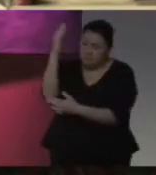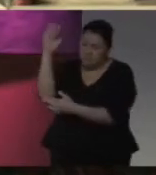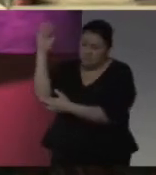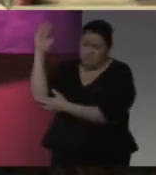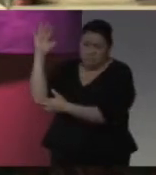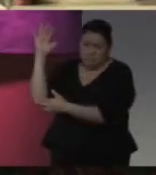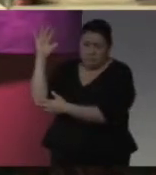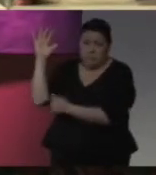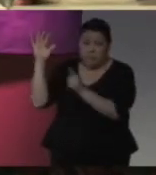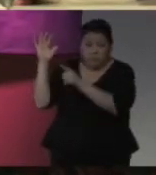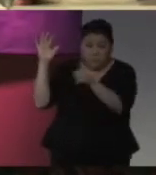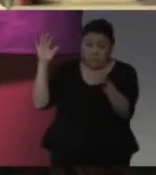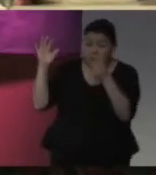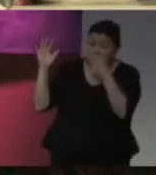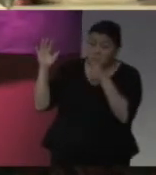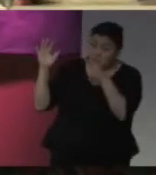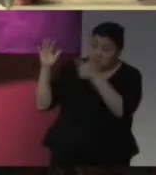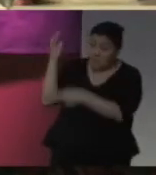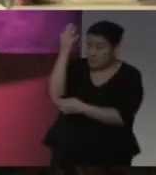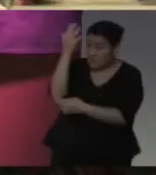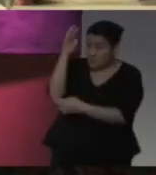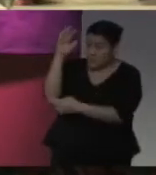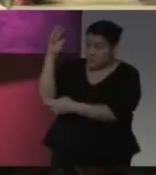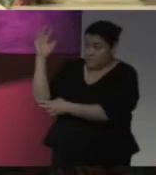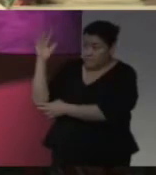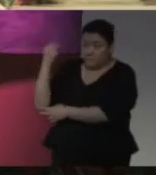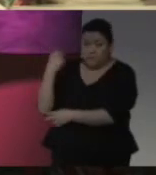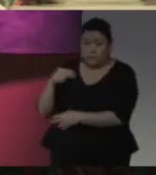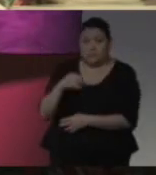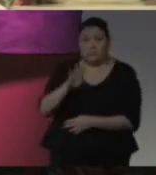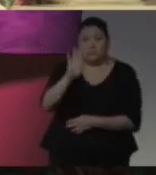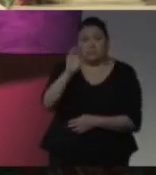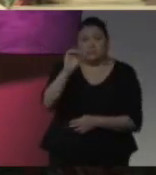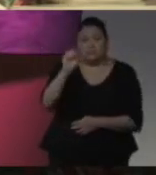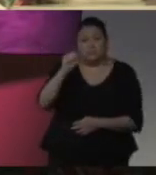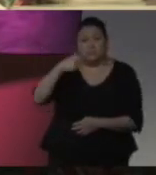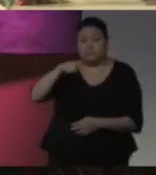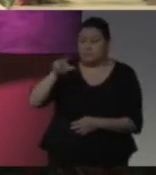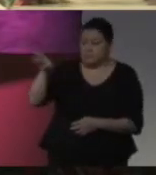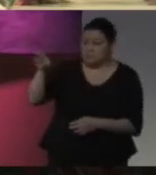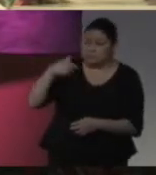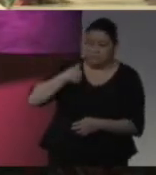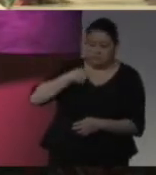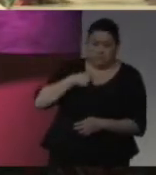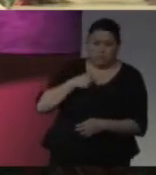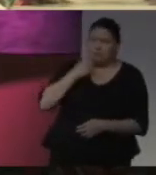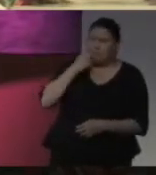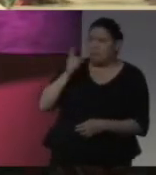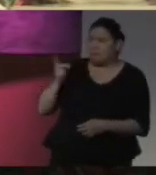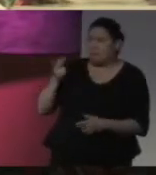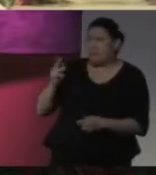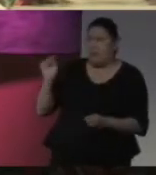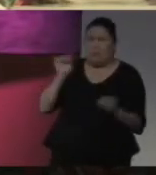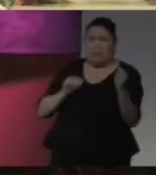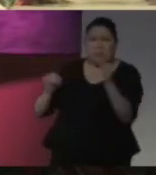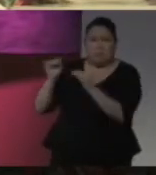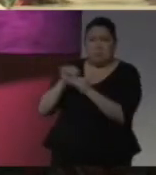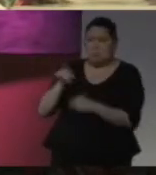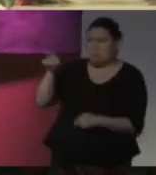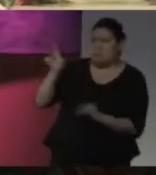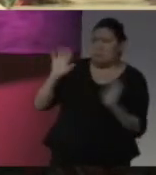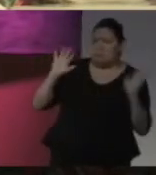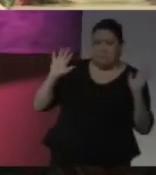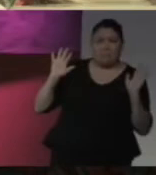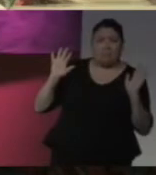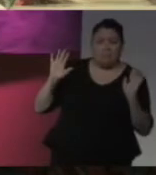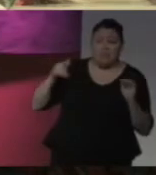que ustedes dicen que es bosque y nosotras le llamamos monte. Lo sabemos que en